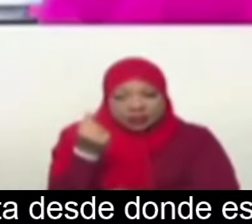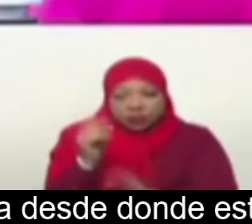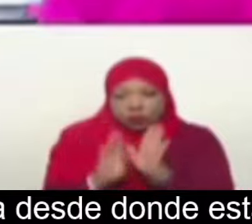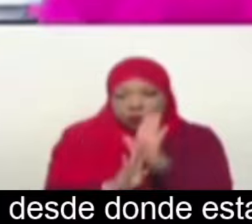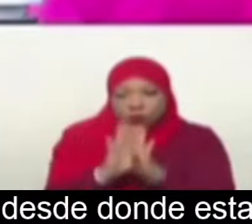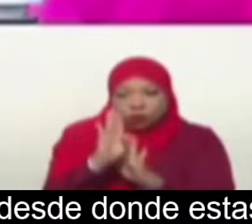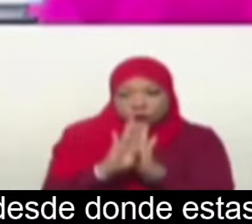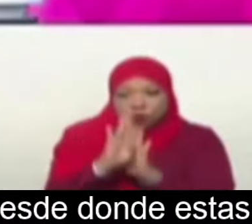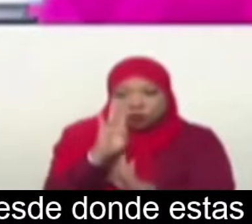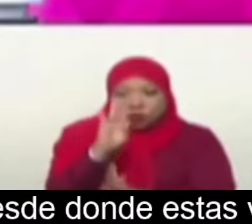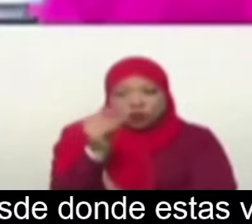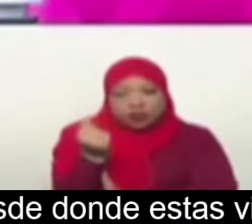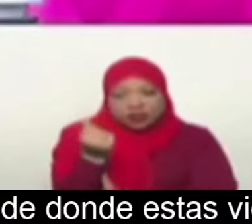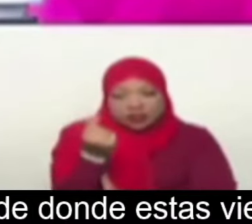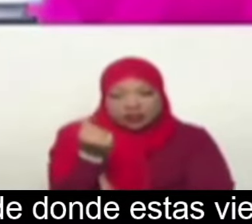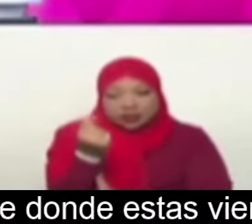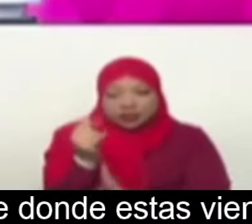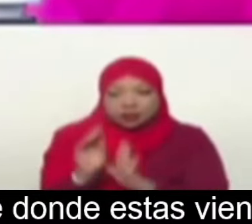avance económico,